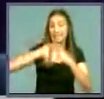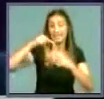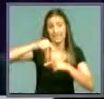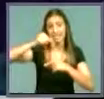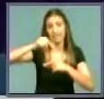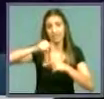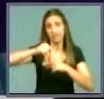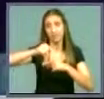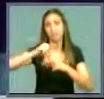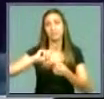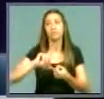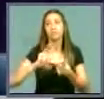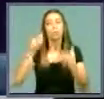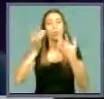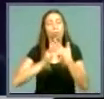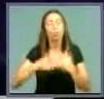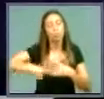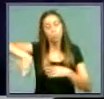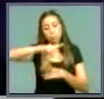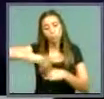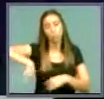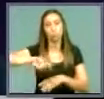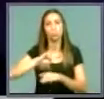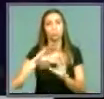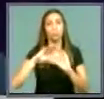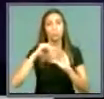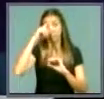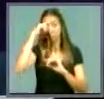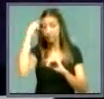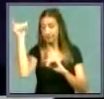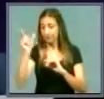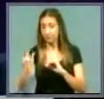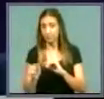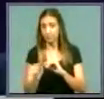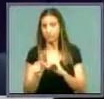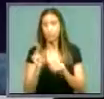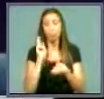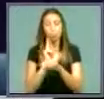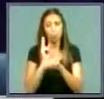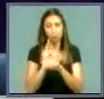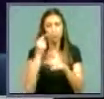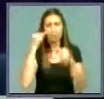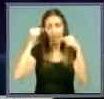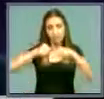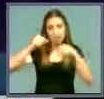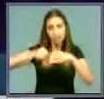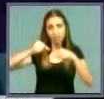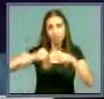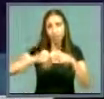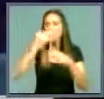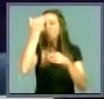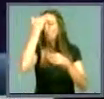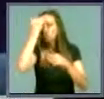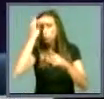además reflexionar del compromiso que tenemos que tener para con nuestra nación, con el cuidado de nuestra institución, la Constitución